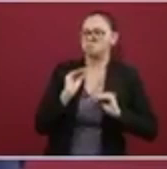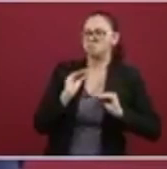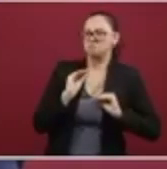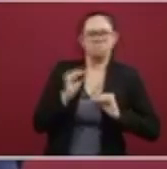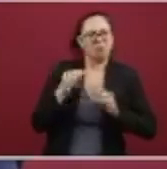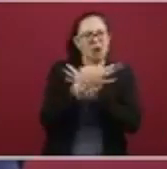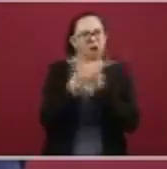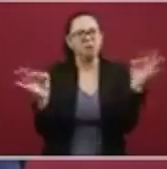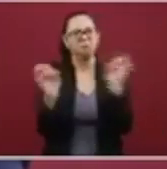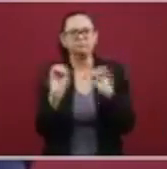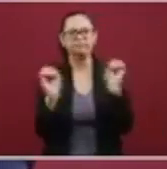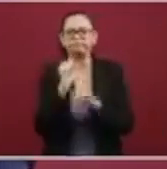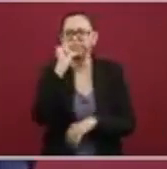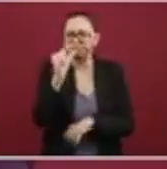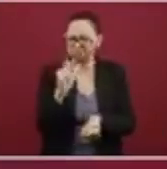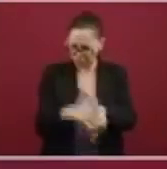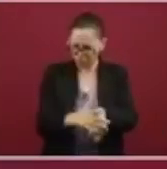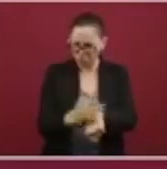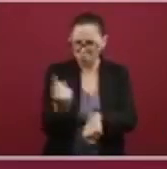Que